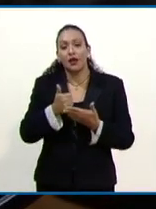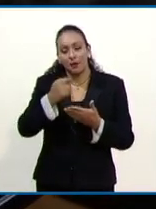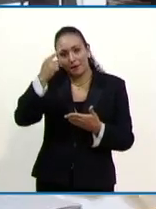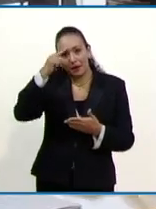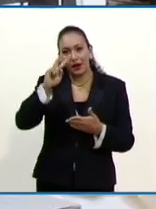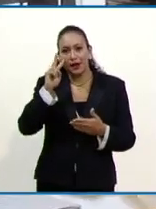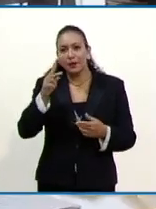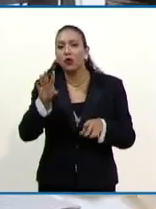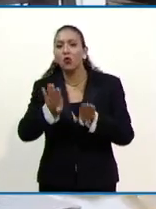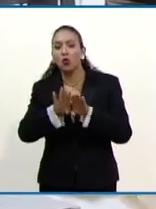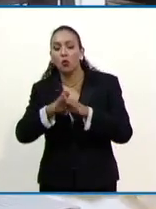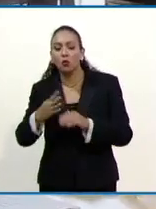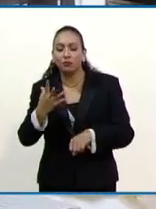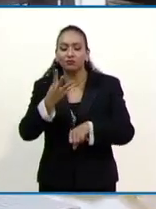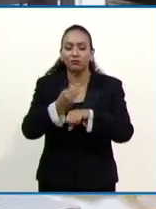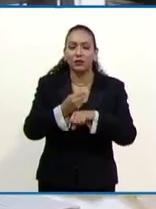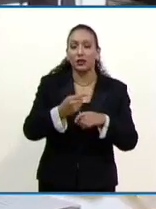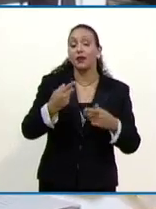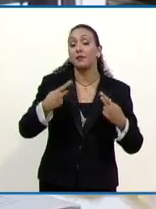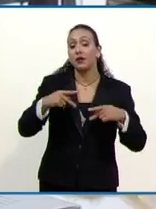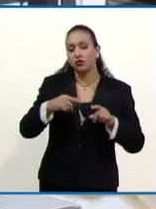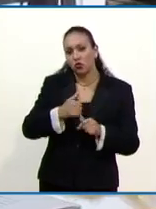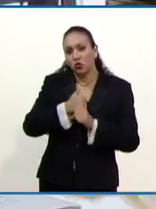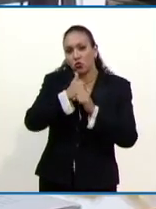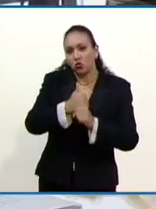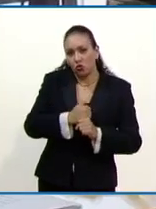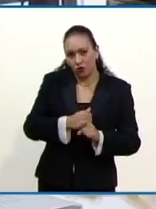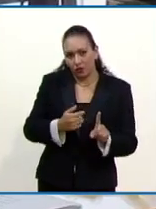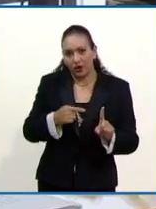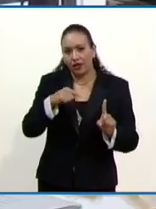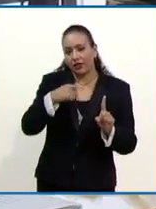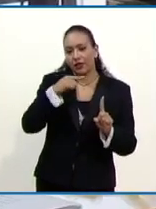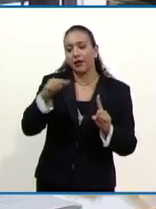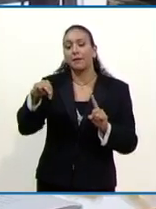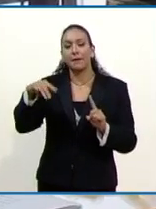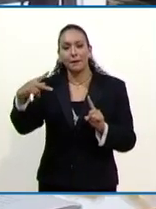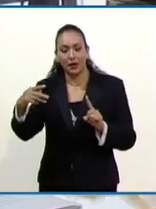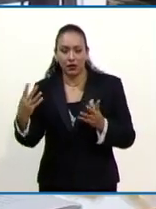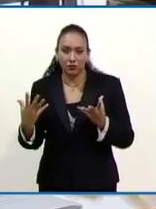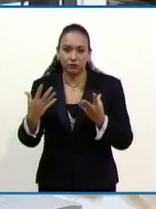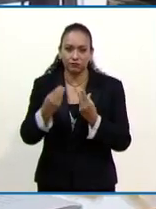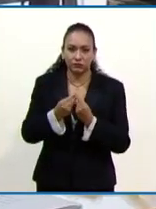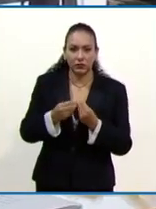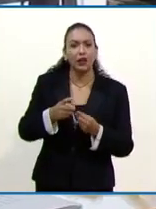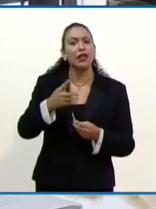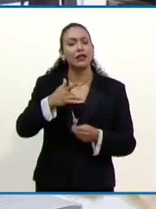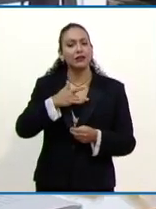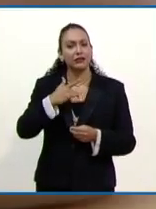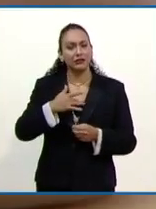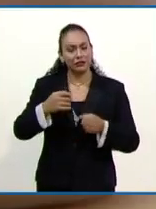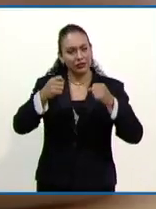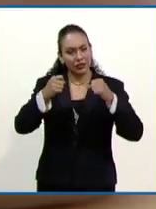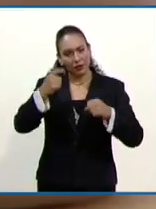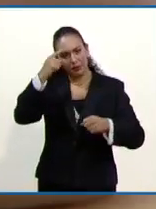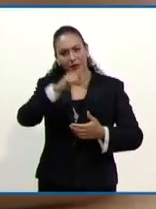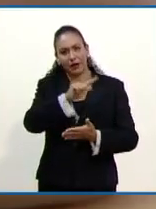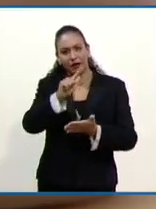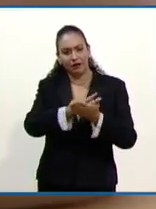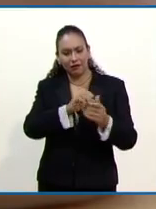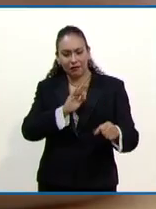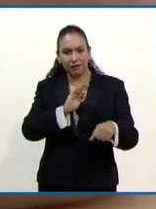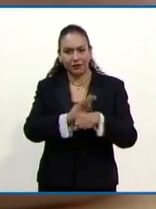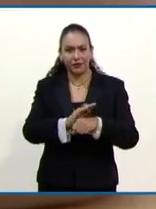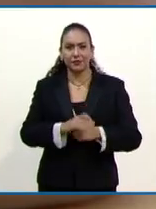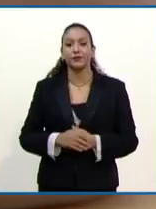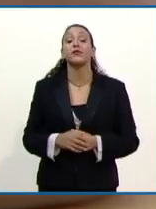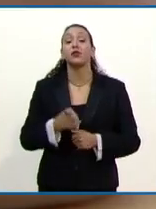las partes y para que el imputado, víctima u ofendido y el Ministerio Público cuenten con seguridad jurídica. Por este motivo, revocó